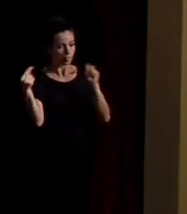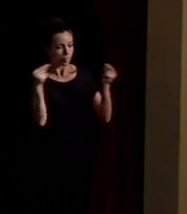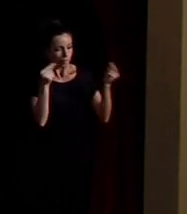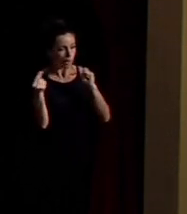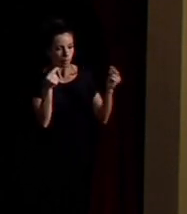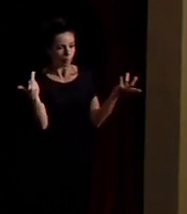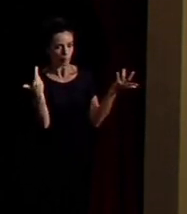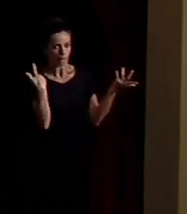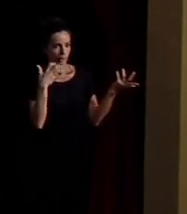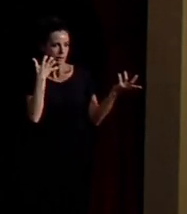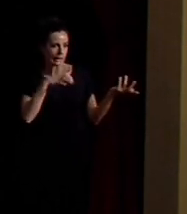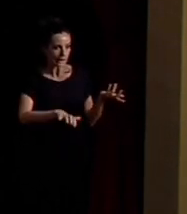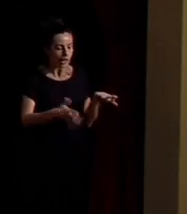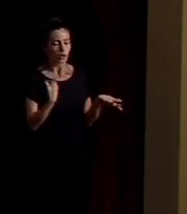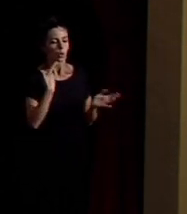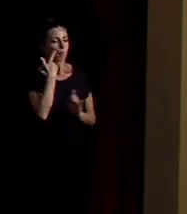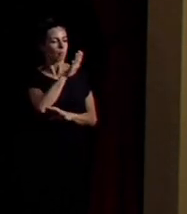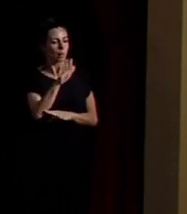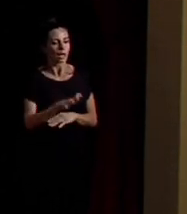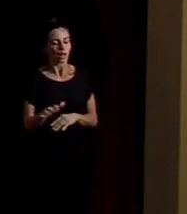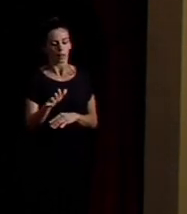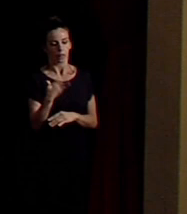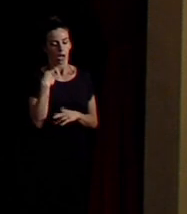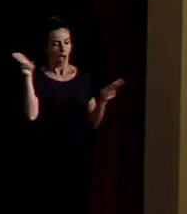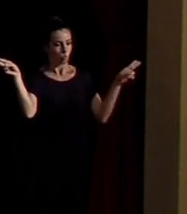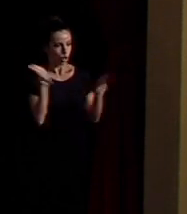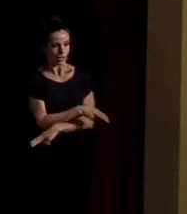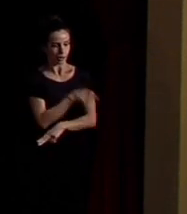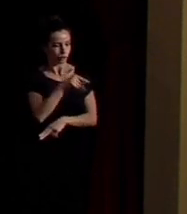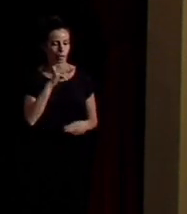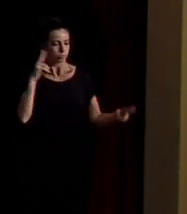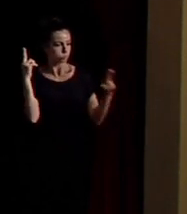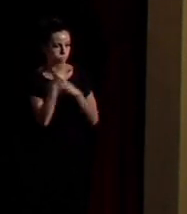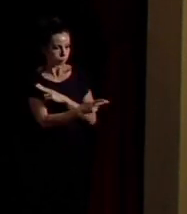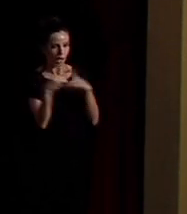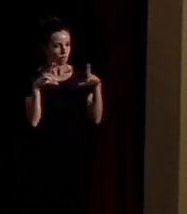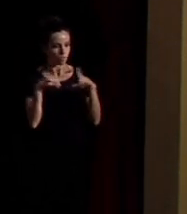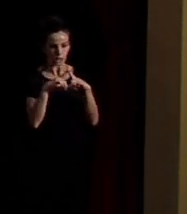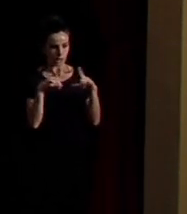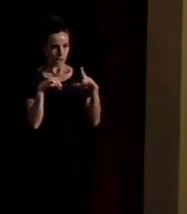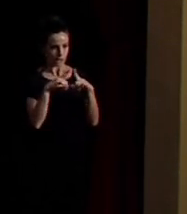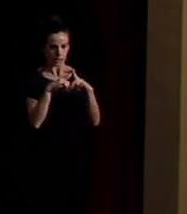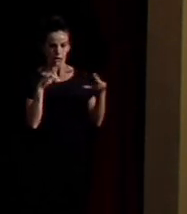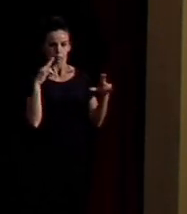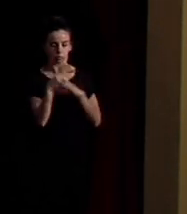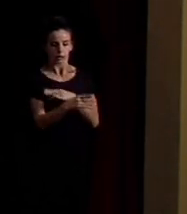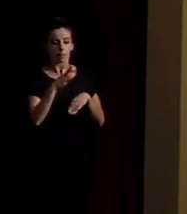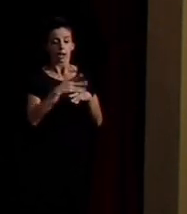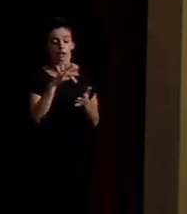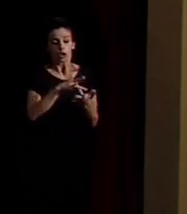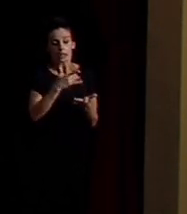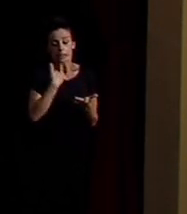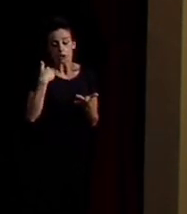tan iracundo, creo que el abolicionismo es la respuesta feminista en el sentido de que, al menos en lo que yo